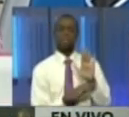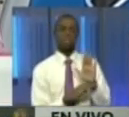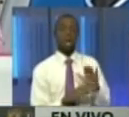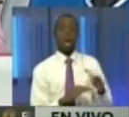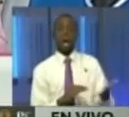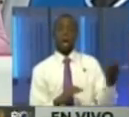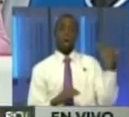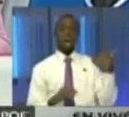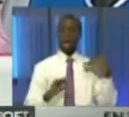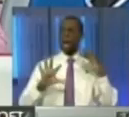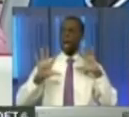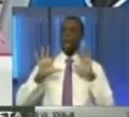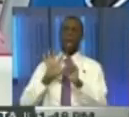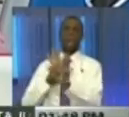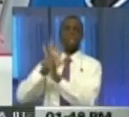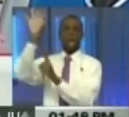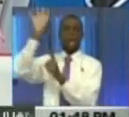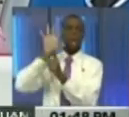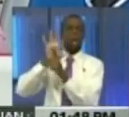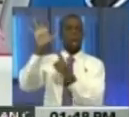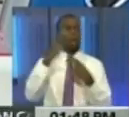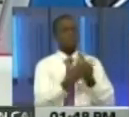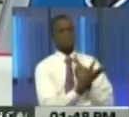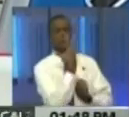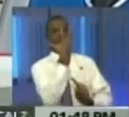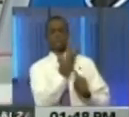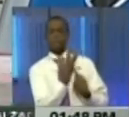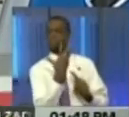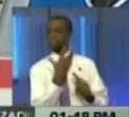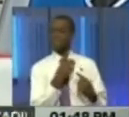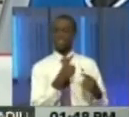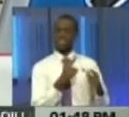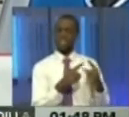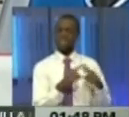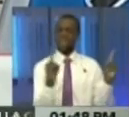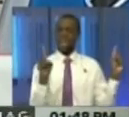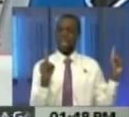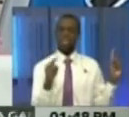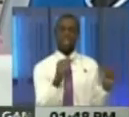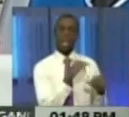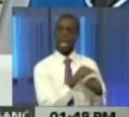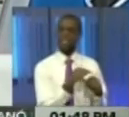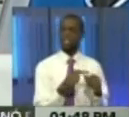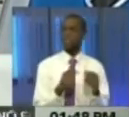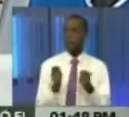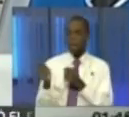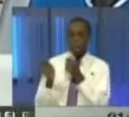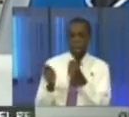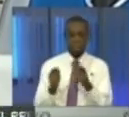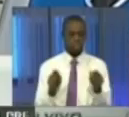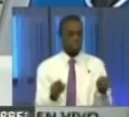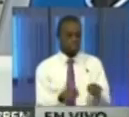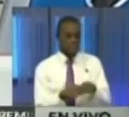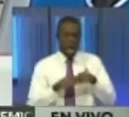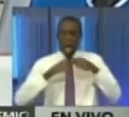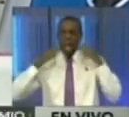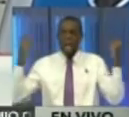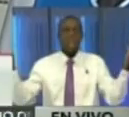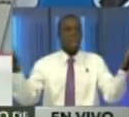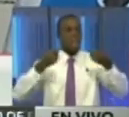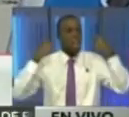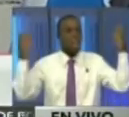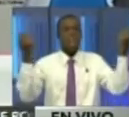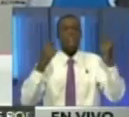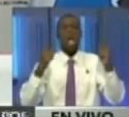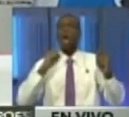cosa. Son parte de estrategias, son acciones comunicacionales, son campañas de generación